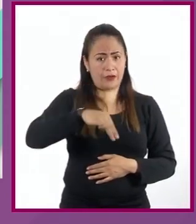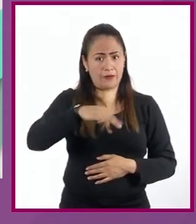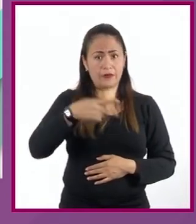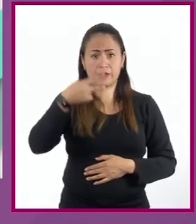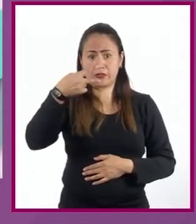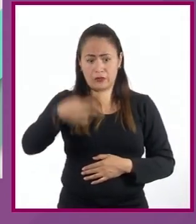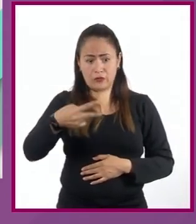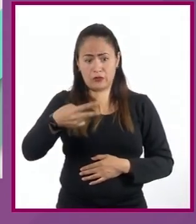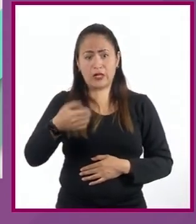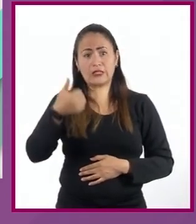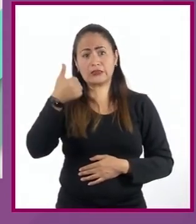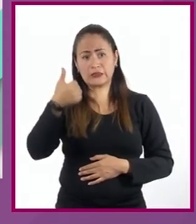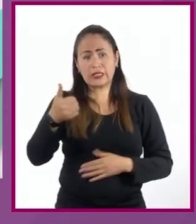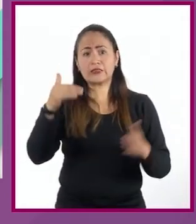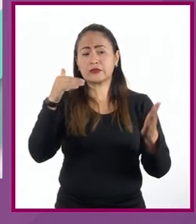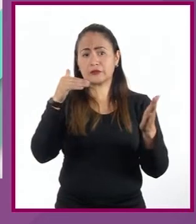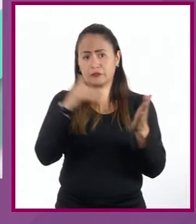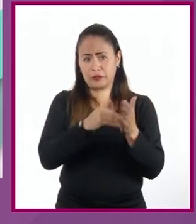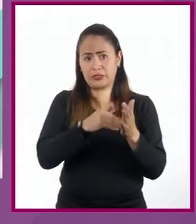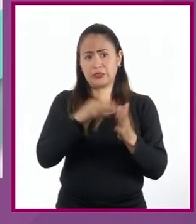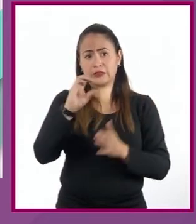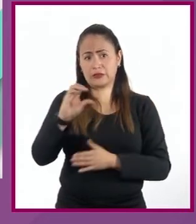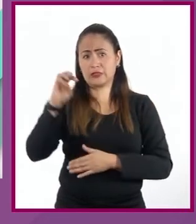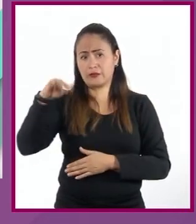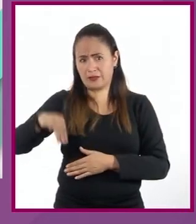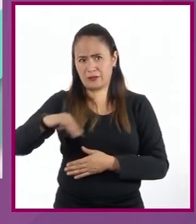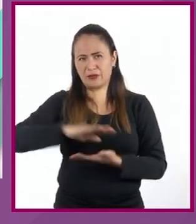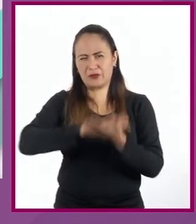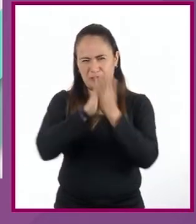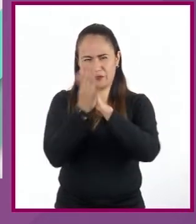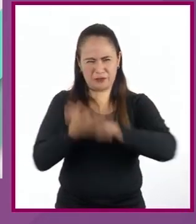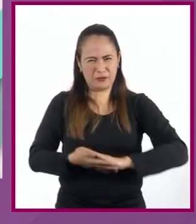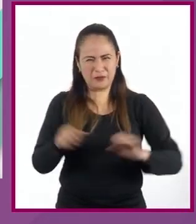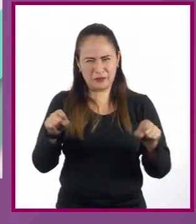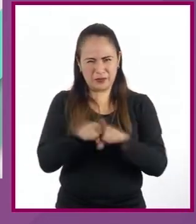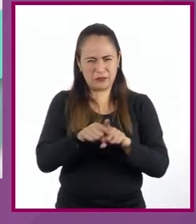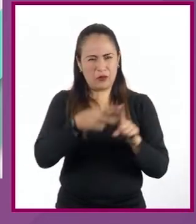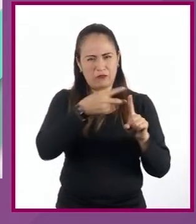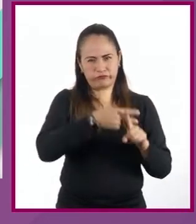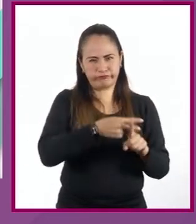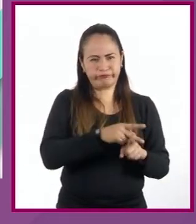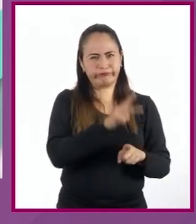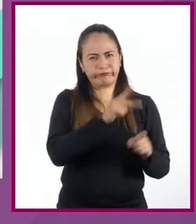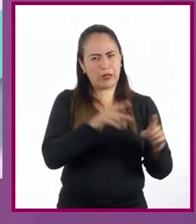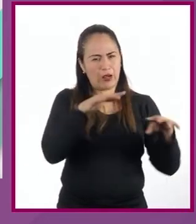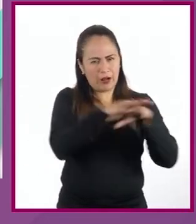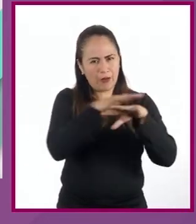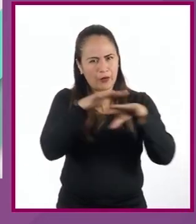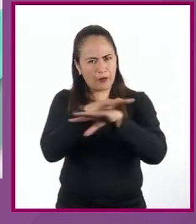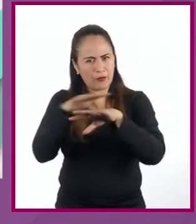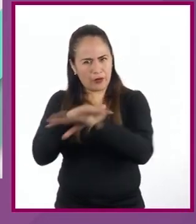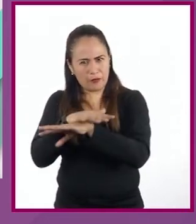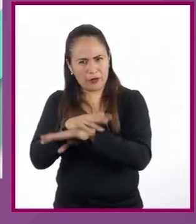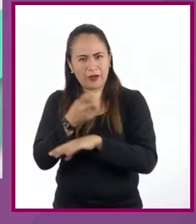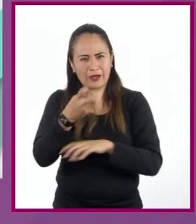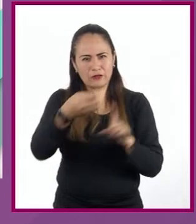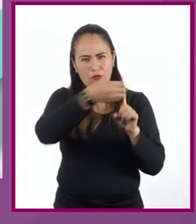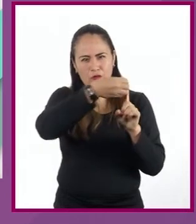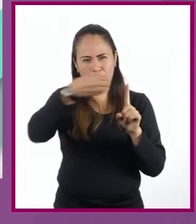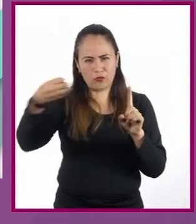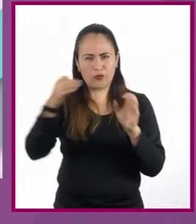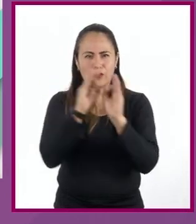a 6.000 centímetros. Las equivalencias que hemos determinado se pueden obtener con el siguiente